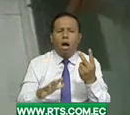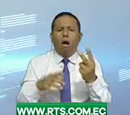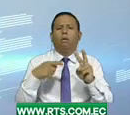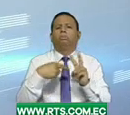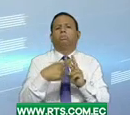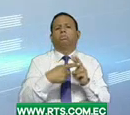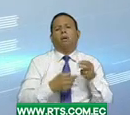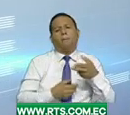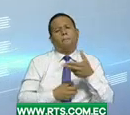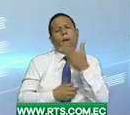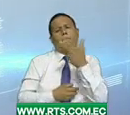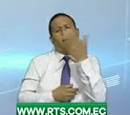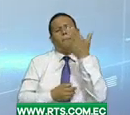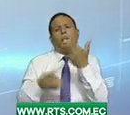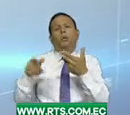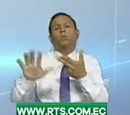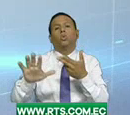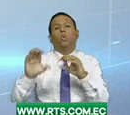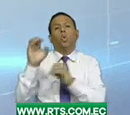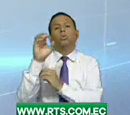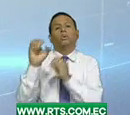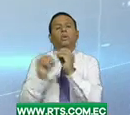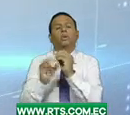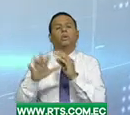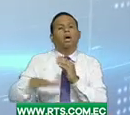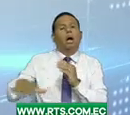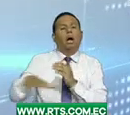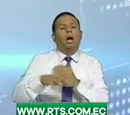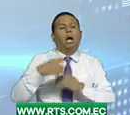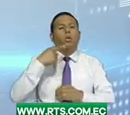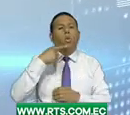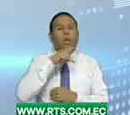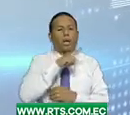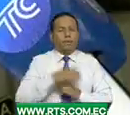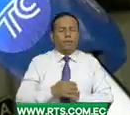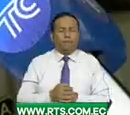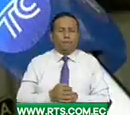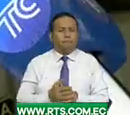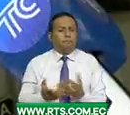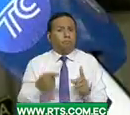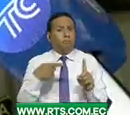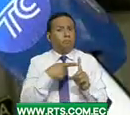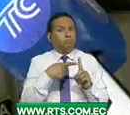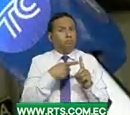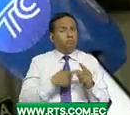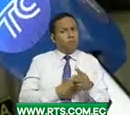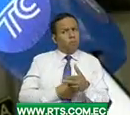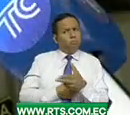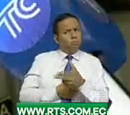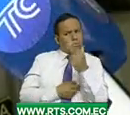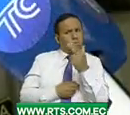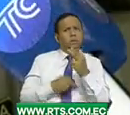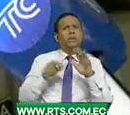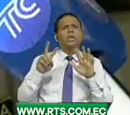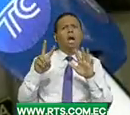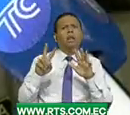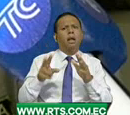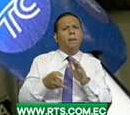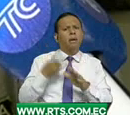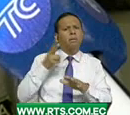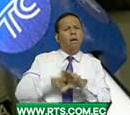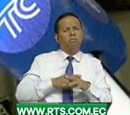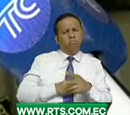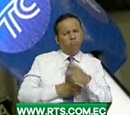oficina del profesional en la ciudad de Azogues, donde fue acribillado. Uno de ellos procede a dispararle aproximadamente 7 disparos que impactan en la